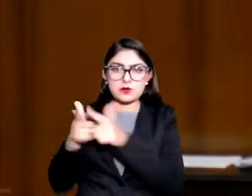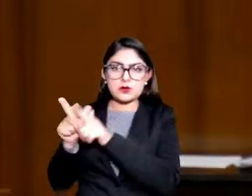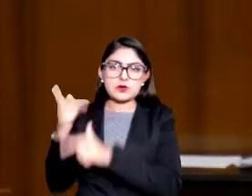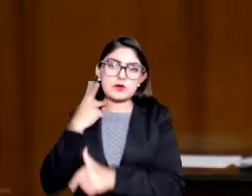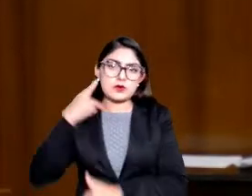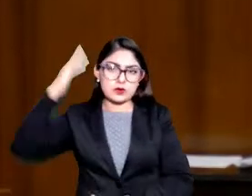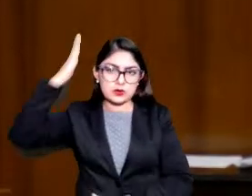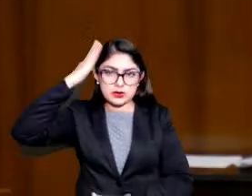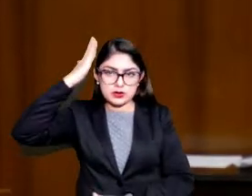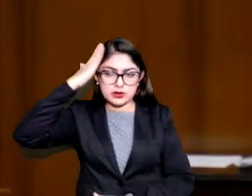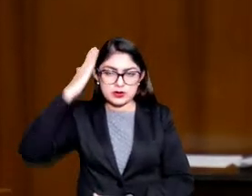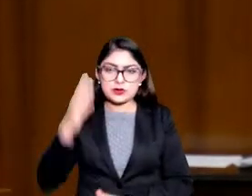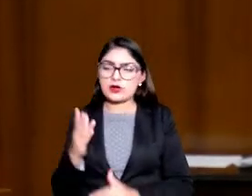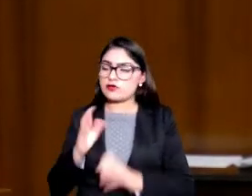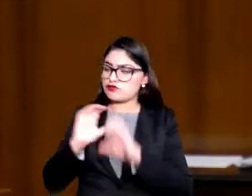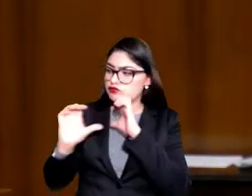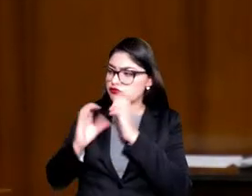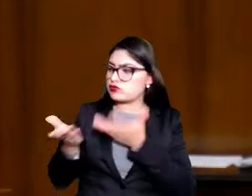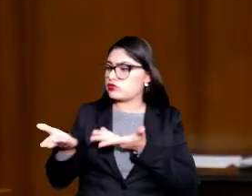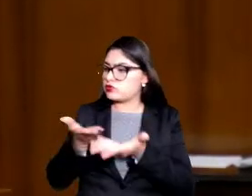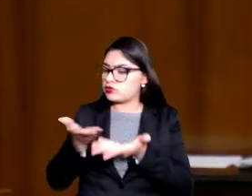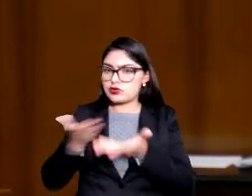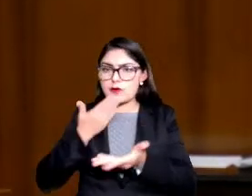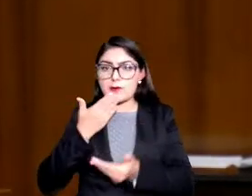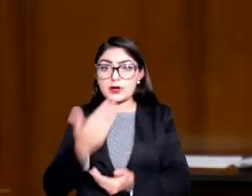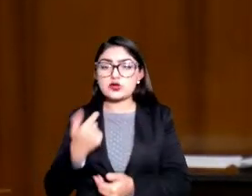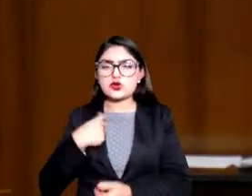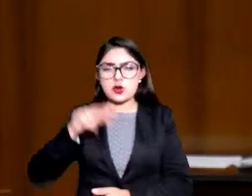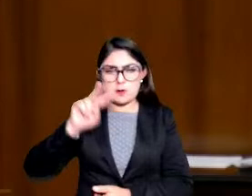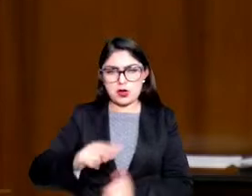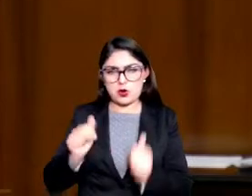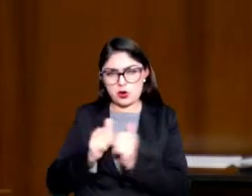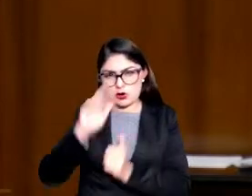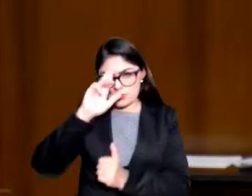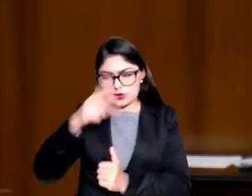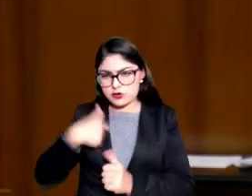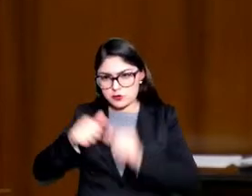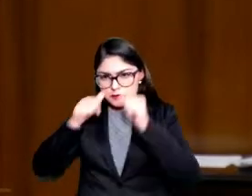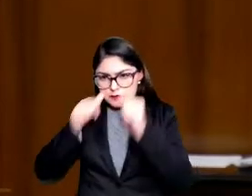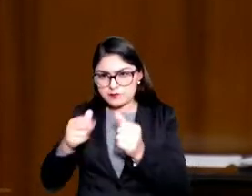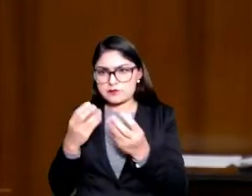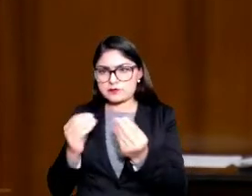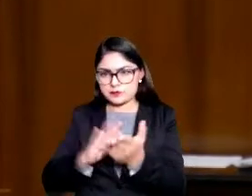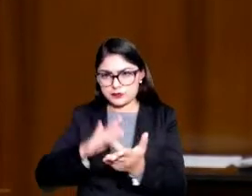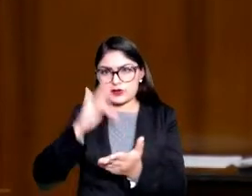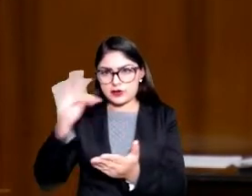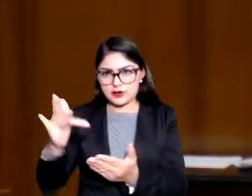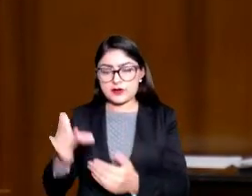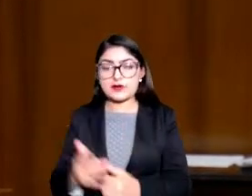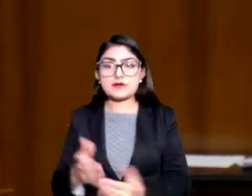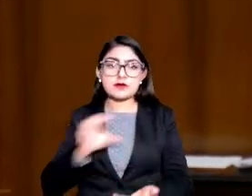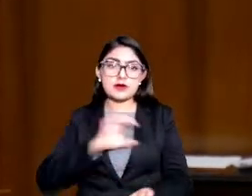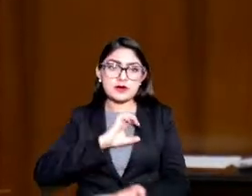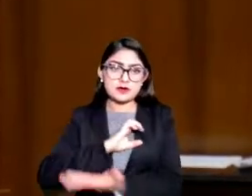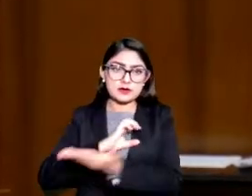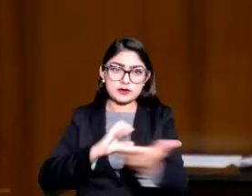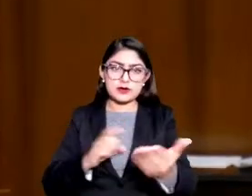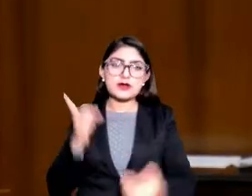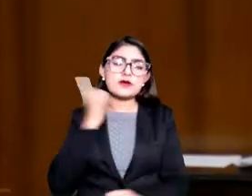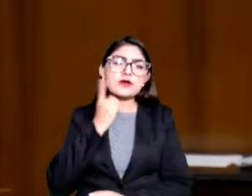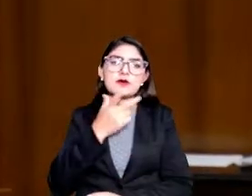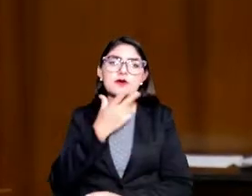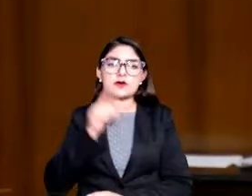todo respeto, he recibido la atención de ellos y la seguiré teniendo. Muchas gracias, queridas diputadas, queridos diputados.